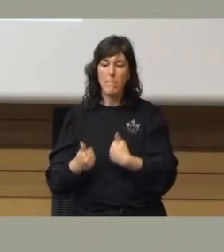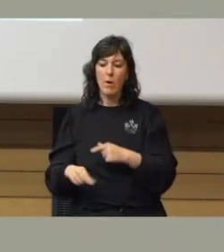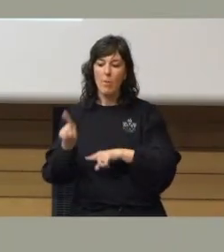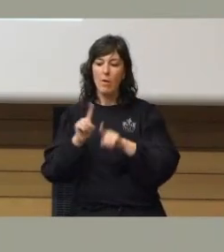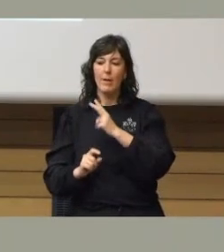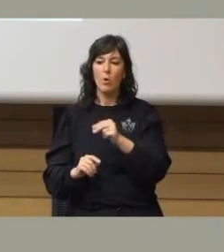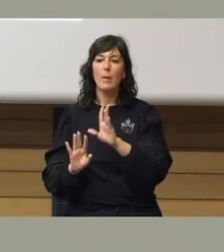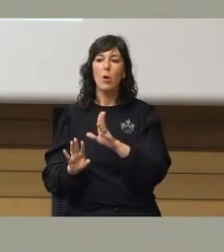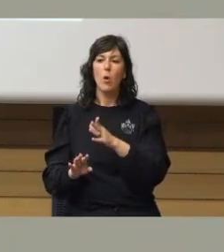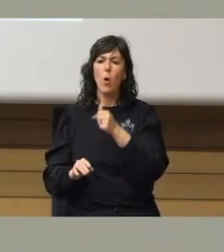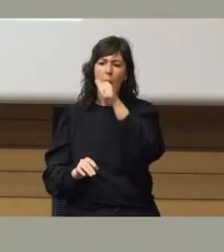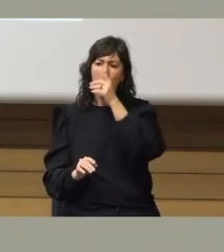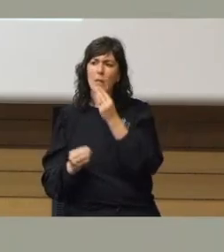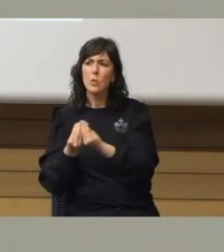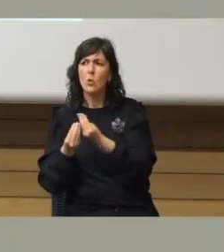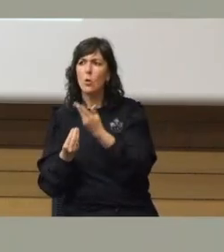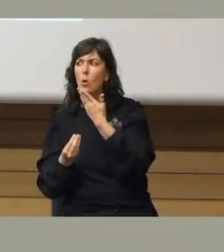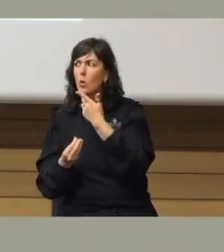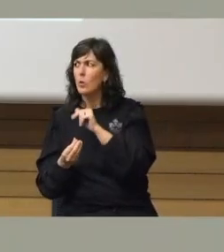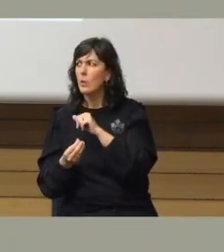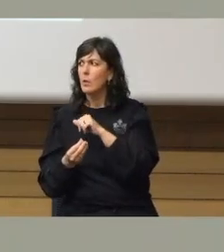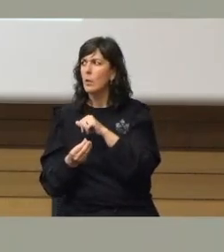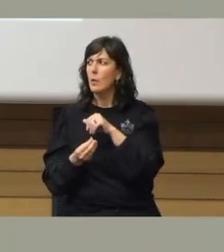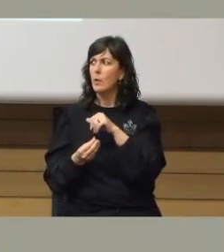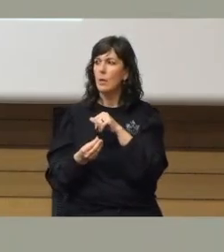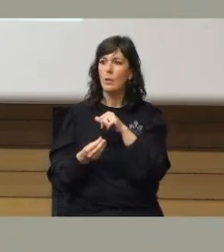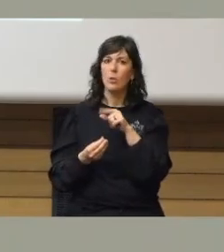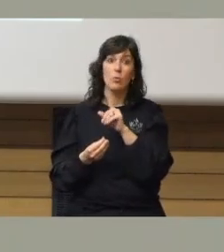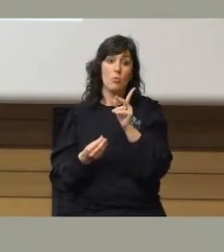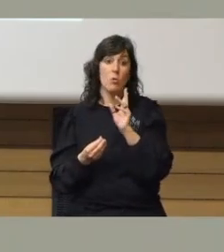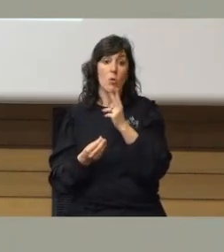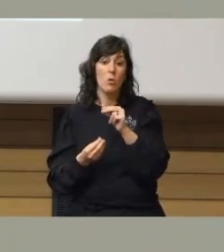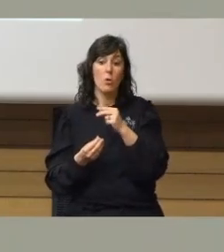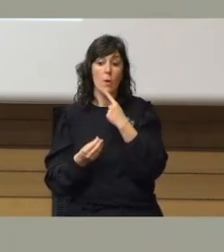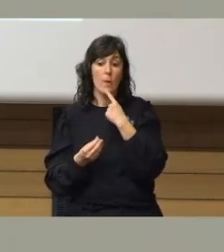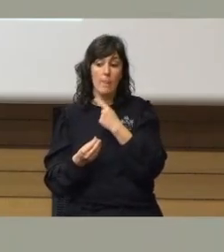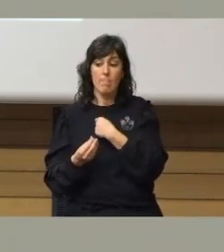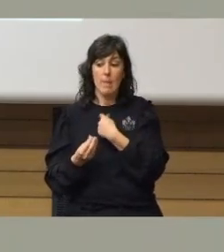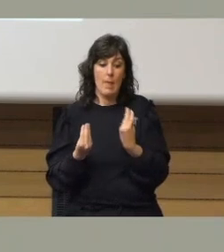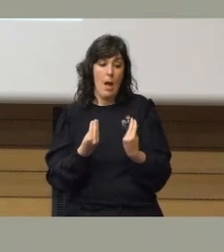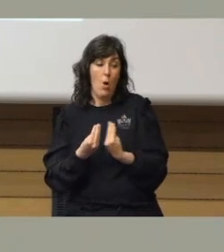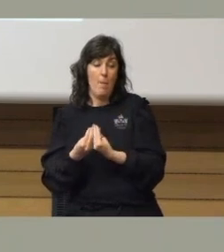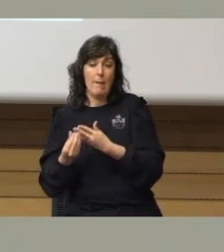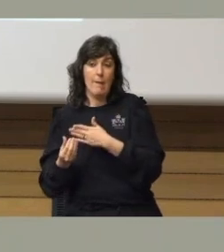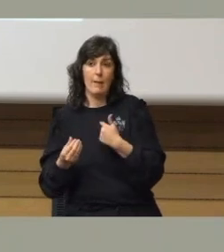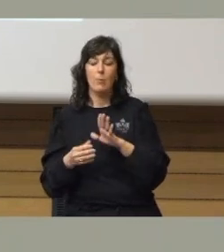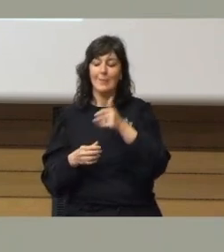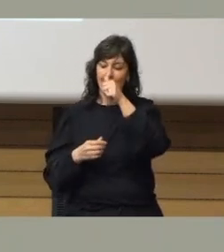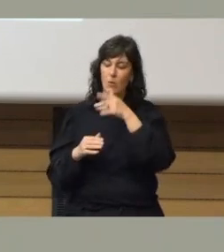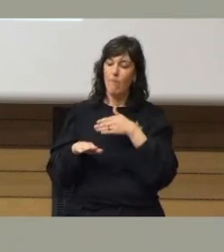chico? No, me han dicho que me venía a acompañar. Pues el chico fuera. El riesgo era un posible